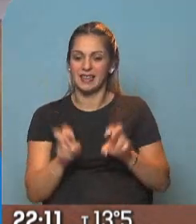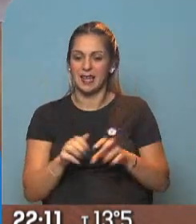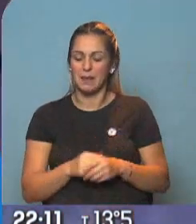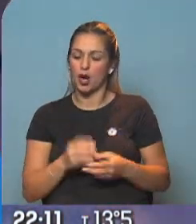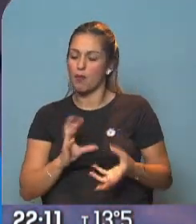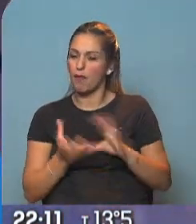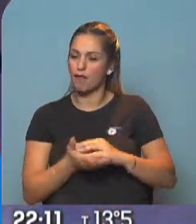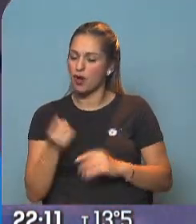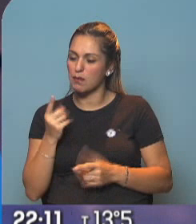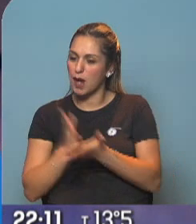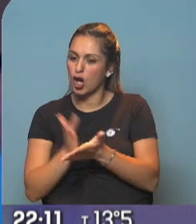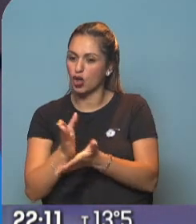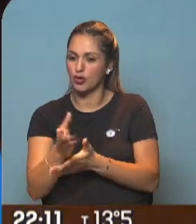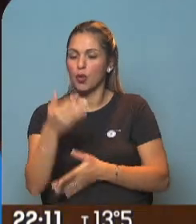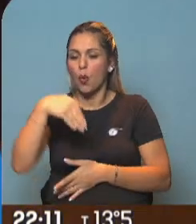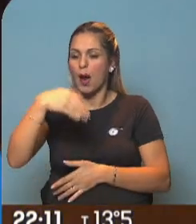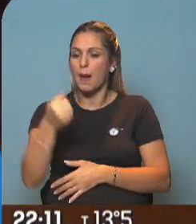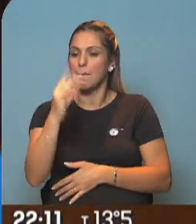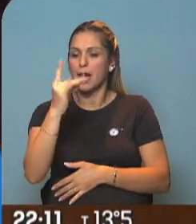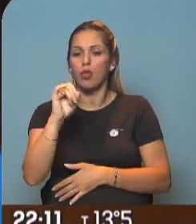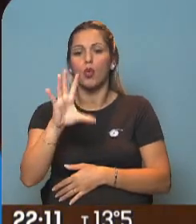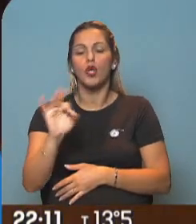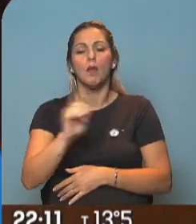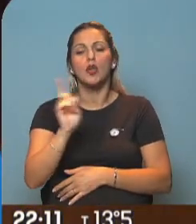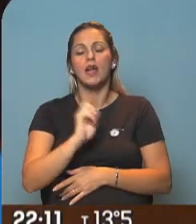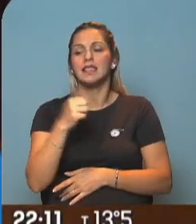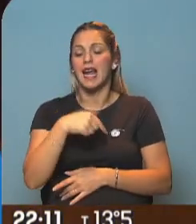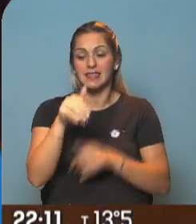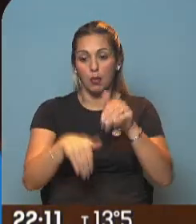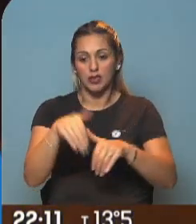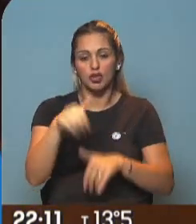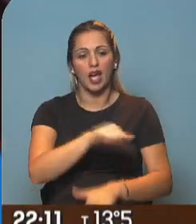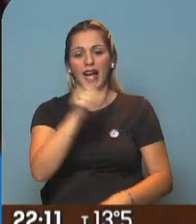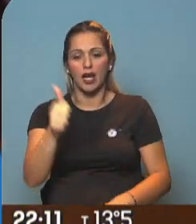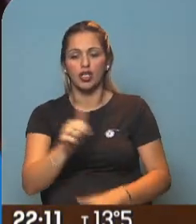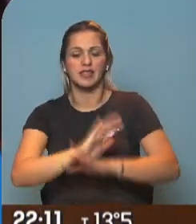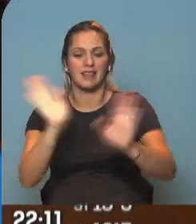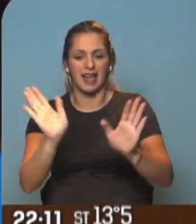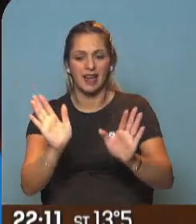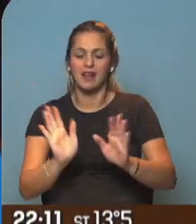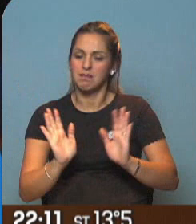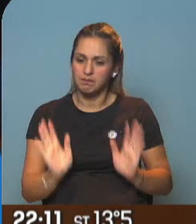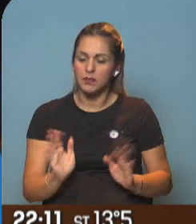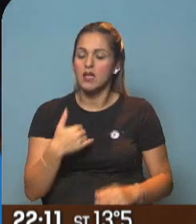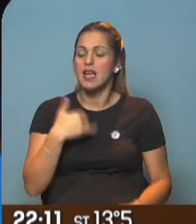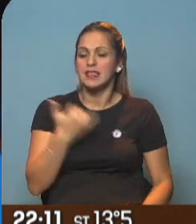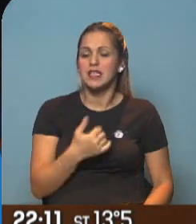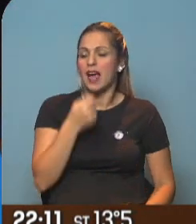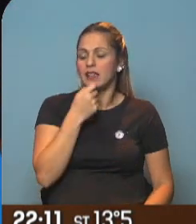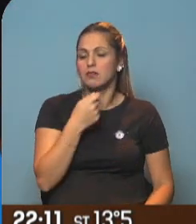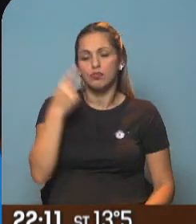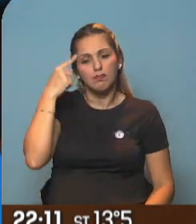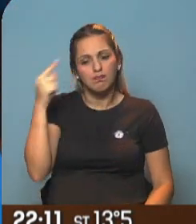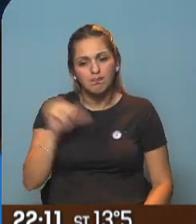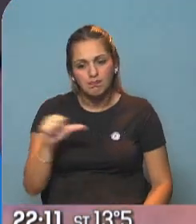forma sigue también, ¿no? Claro, ese es el tema, porque no es que haya ganado legitimidad con esta elección, en donde, por otra parte, y más allá de si uno desconfía o no desconfía, los